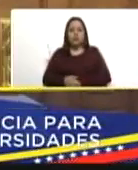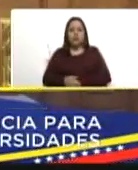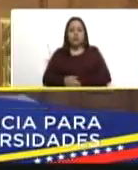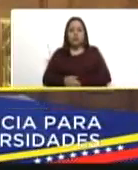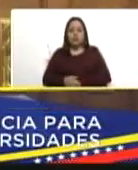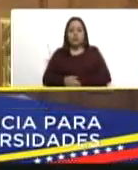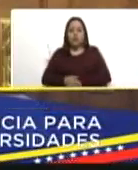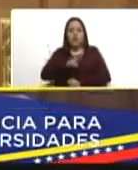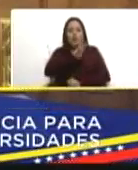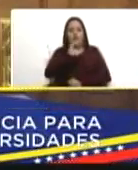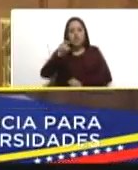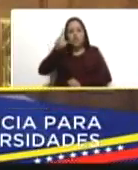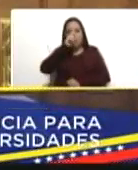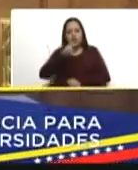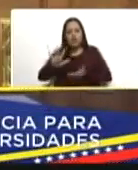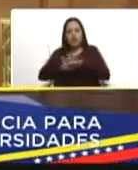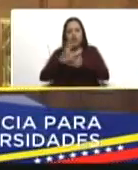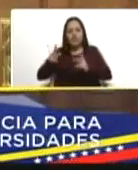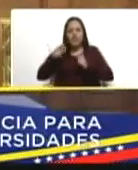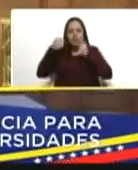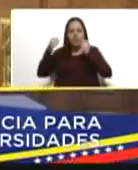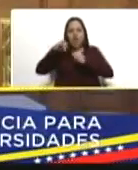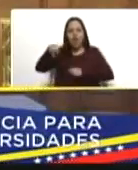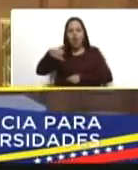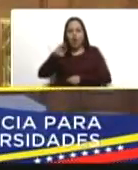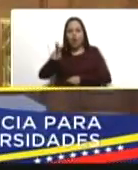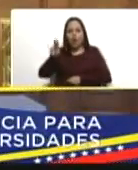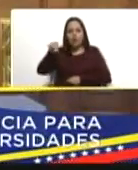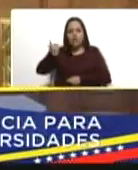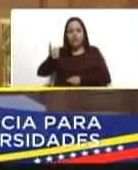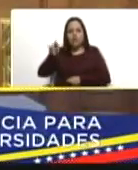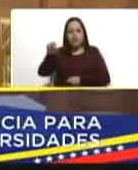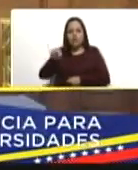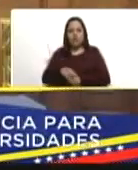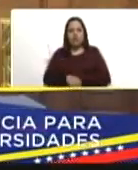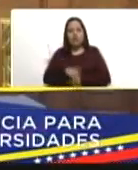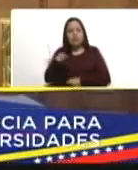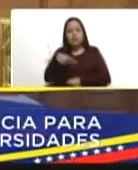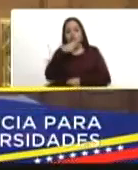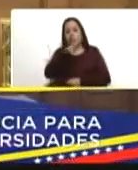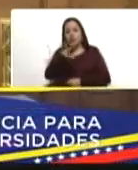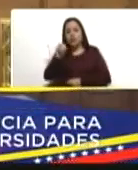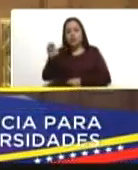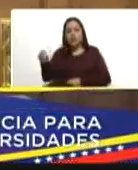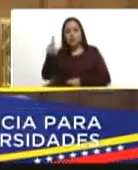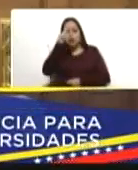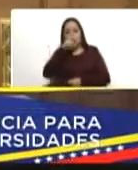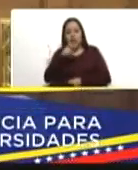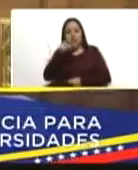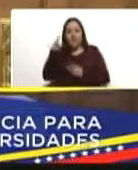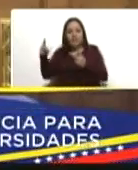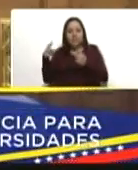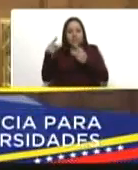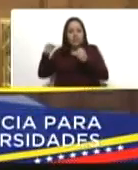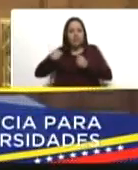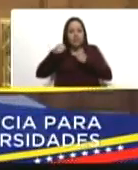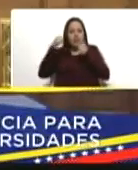victoria de junín de nuestro Bicentenario de la victoria de